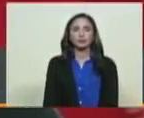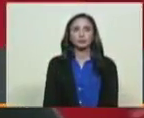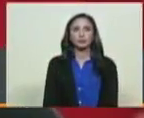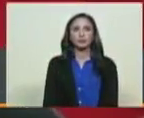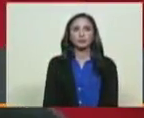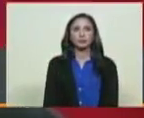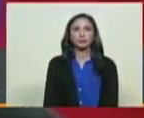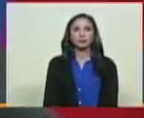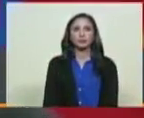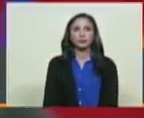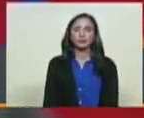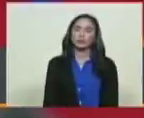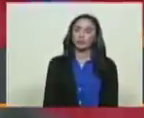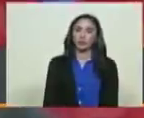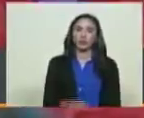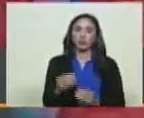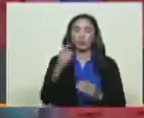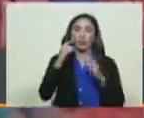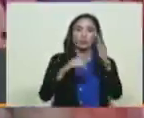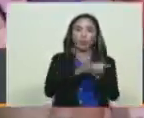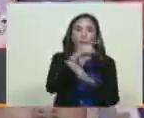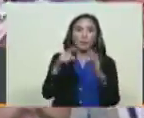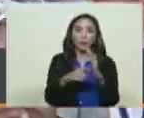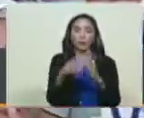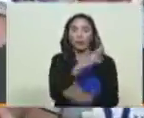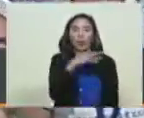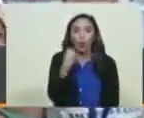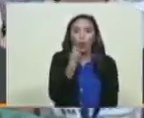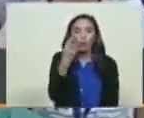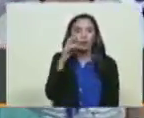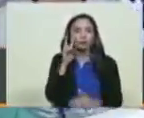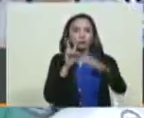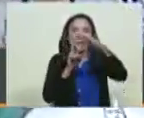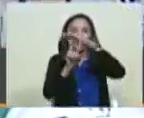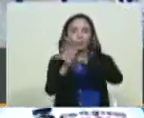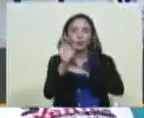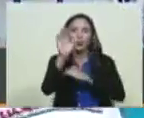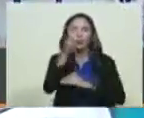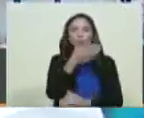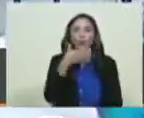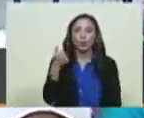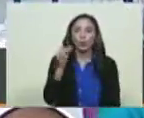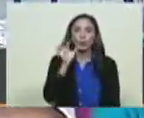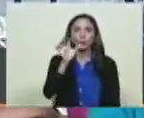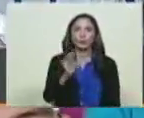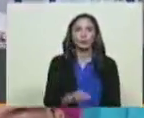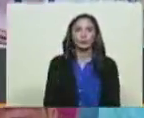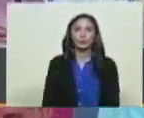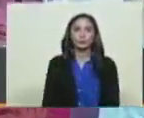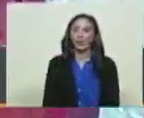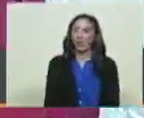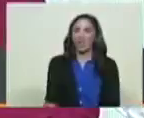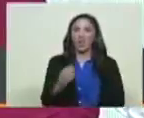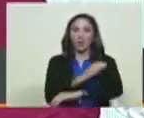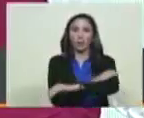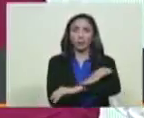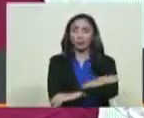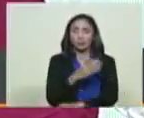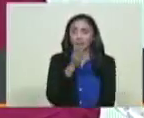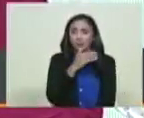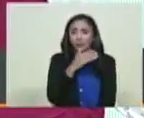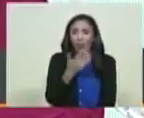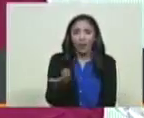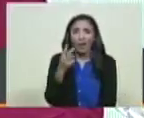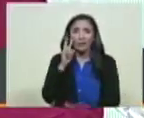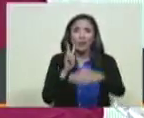hay que ver que una generación completa ya tenga una visión de país la derecha no tiene una visión de